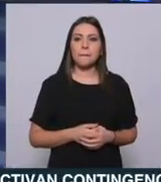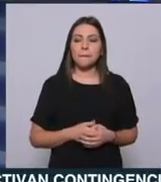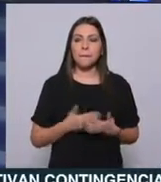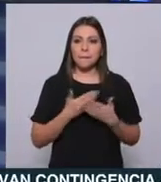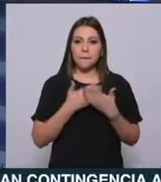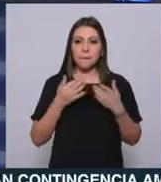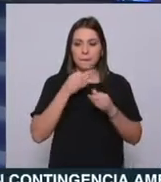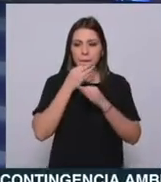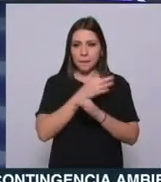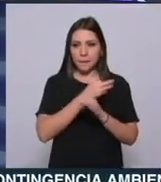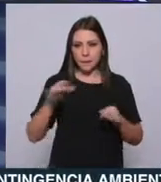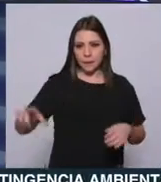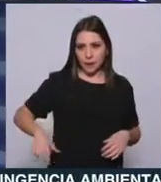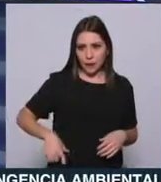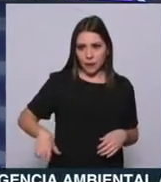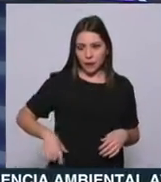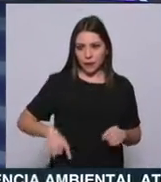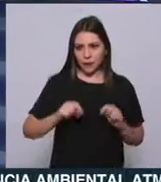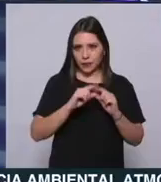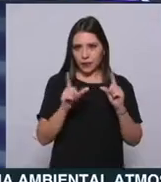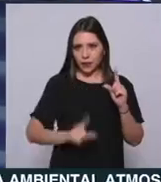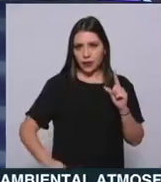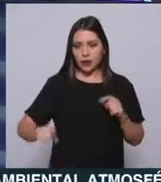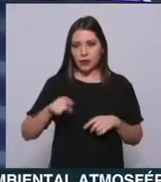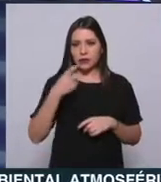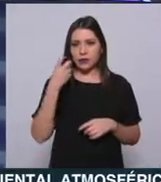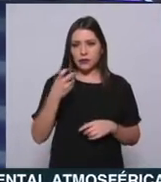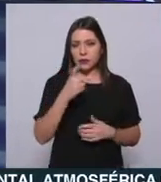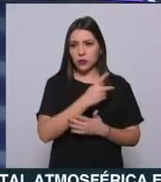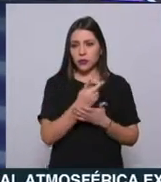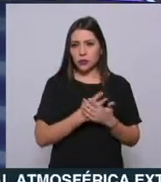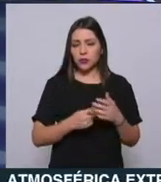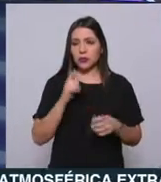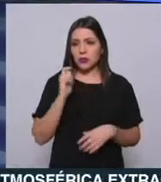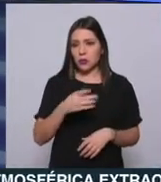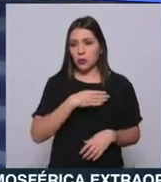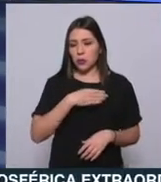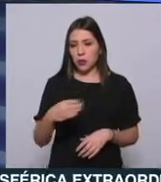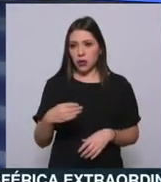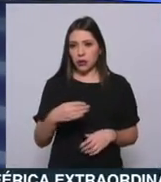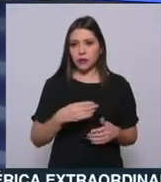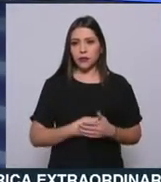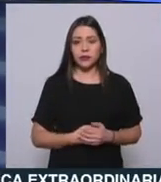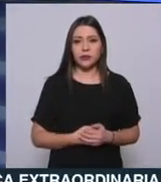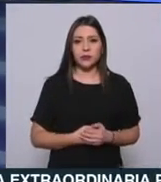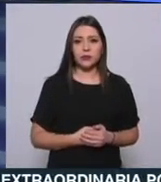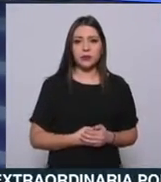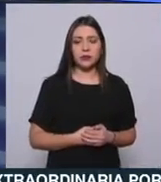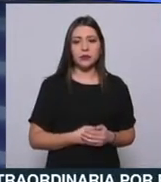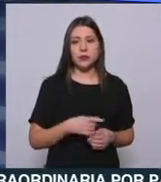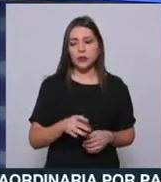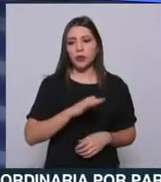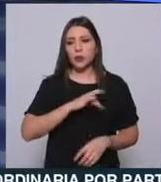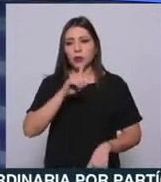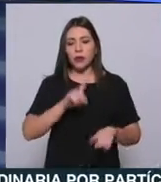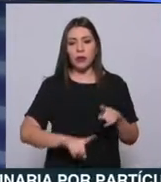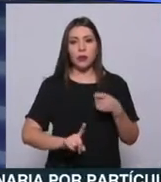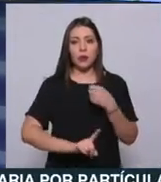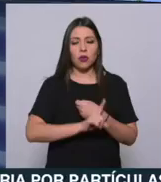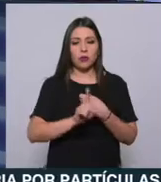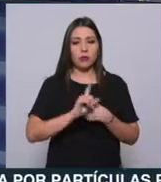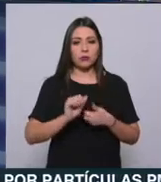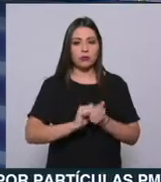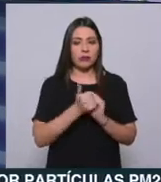el gobierno federal, maestra, ¿considera usted que es una estrategia efectiva para poder enfrentar el gravísimo problema de